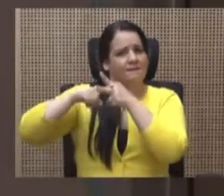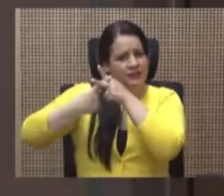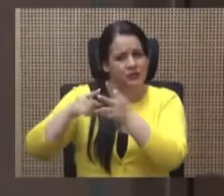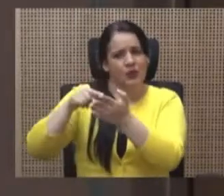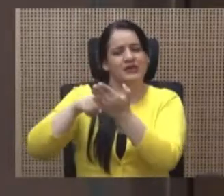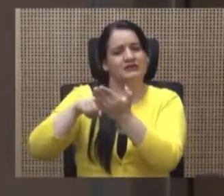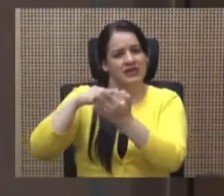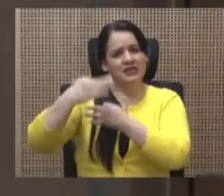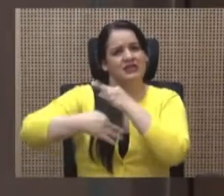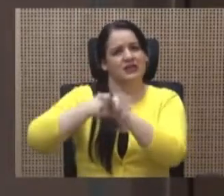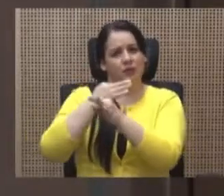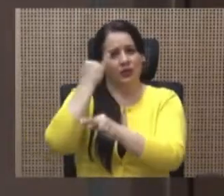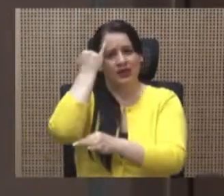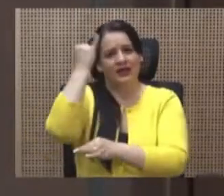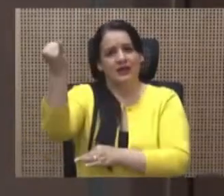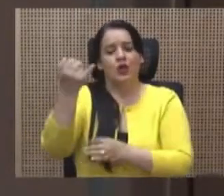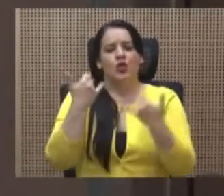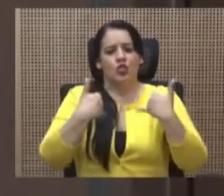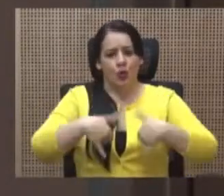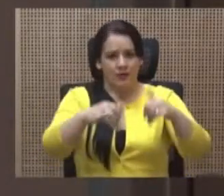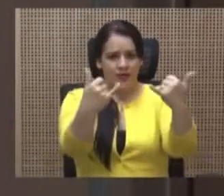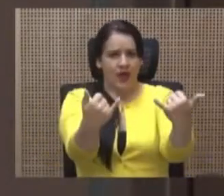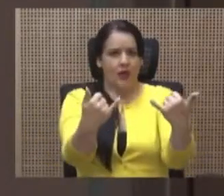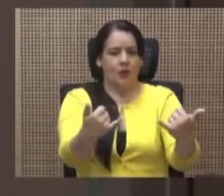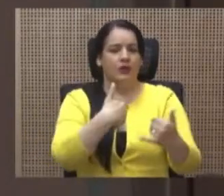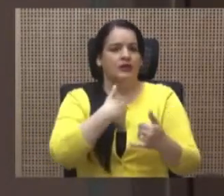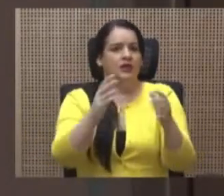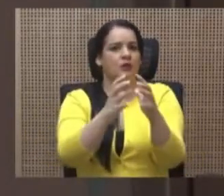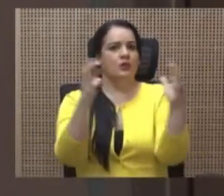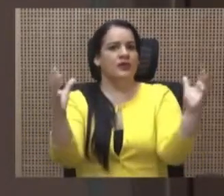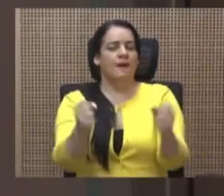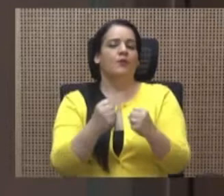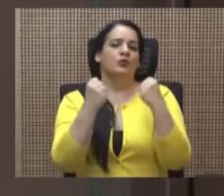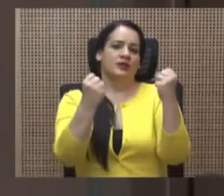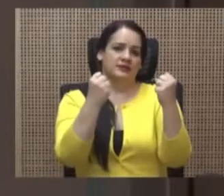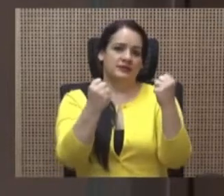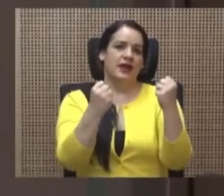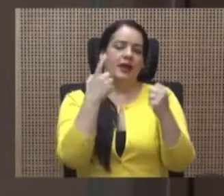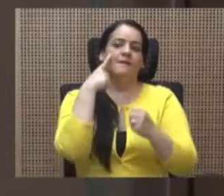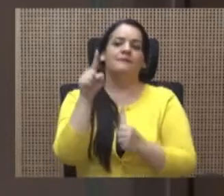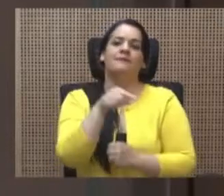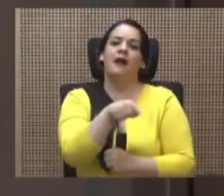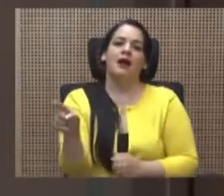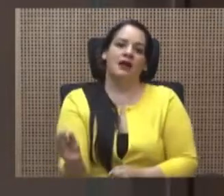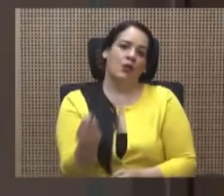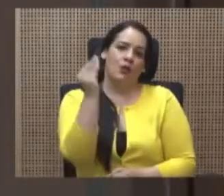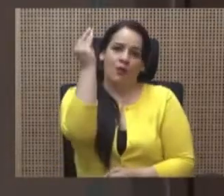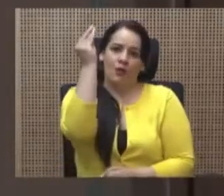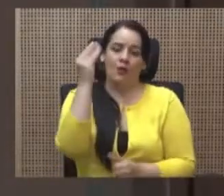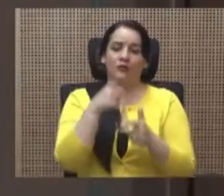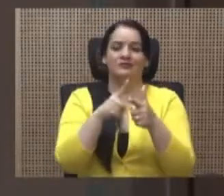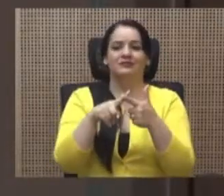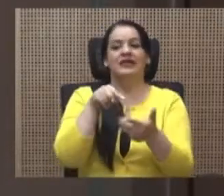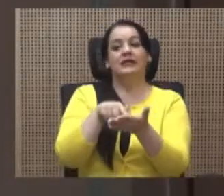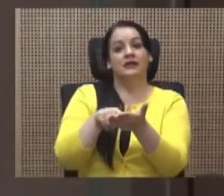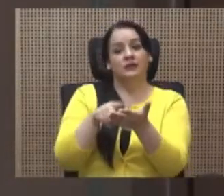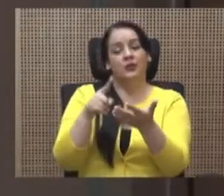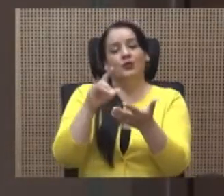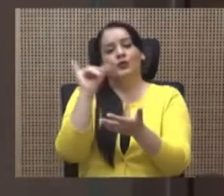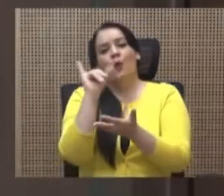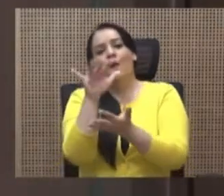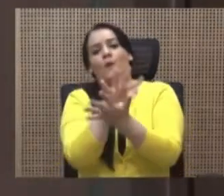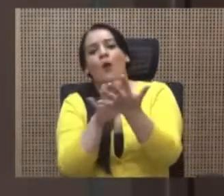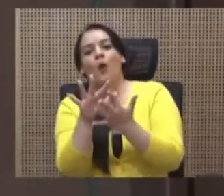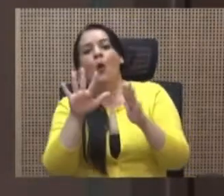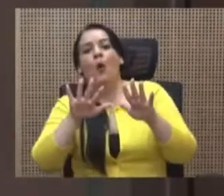en el siglo 21 tienen una gran gran potencial especialmente para las juventudes entonces es una mezcla de cómo